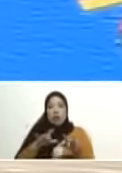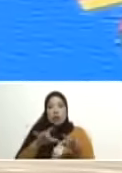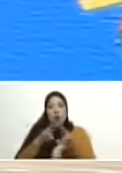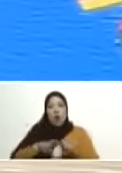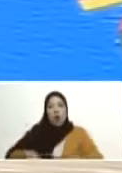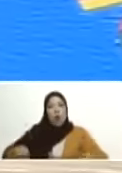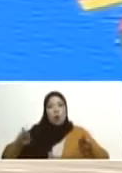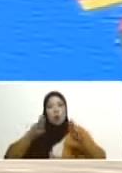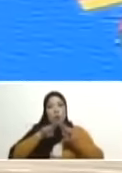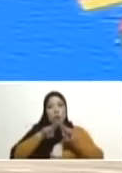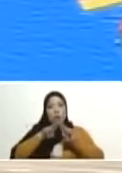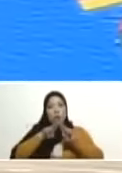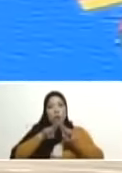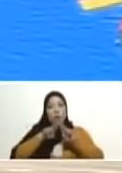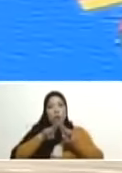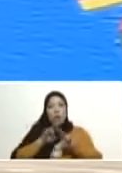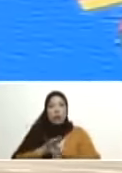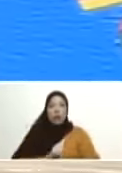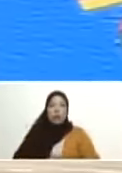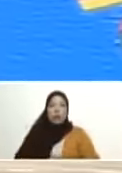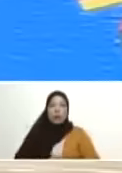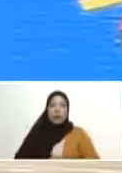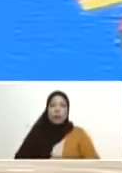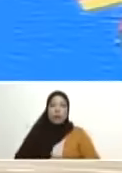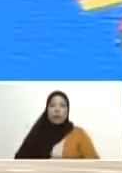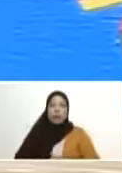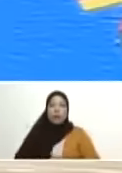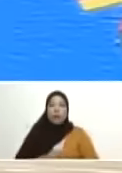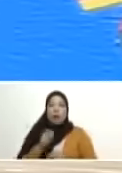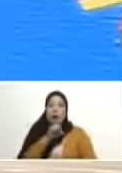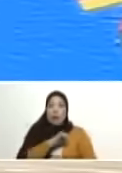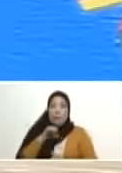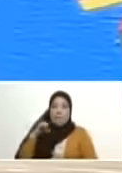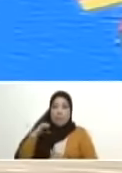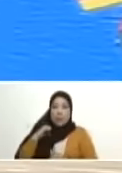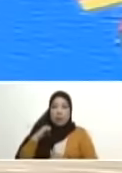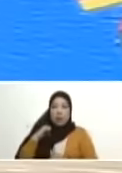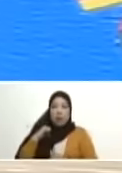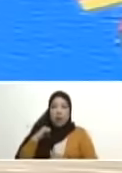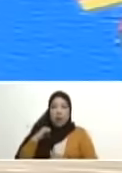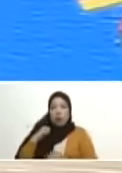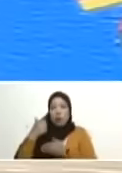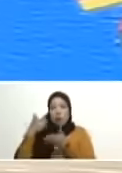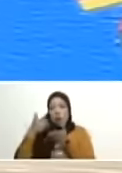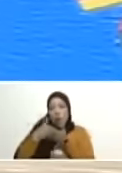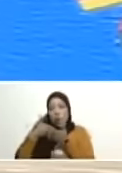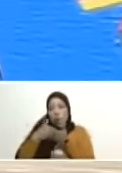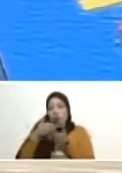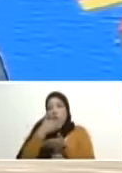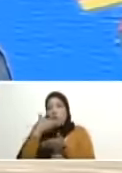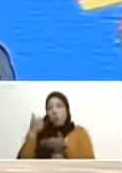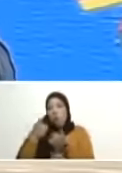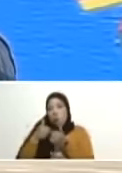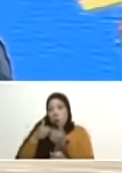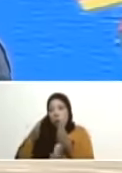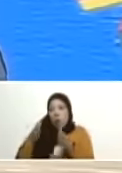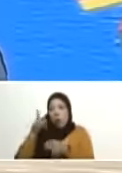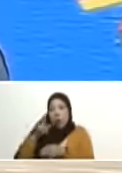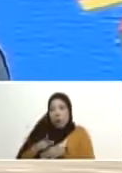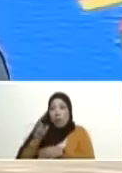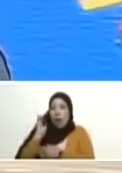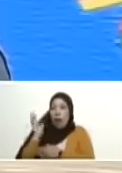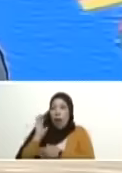ONU, en público, en privado, por escrito, porque cualquier